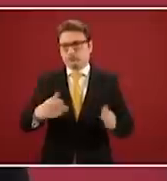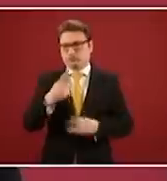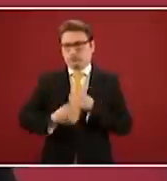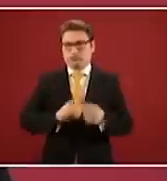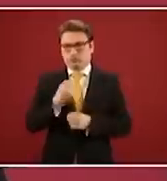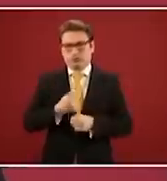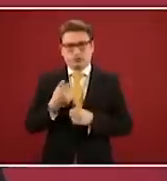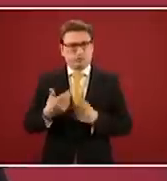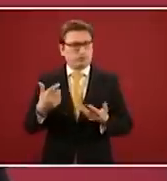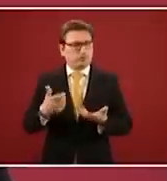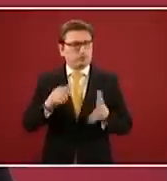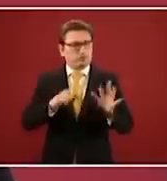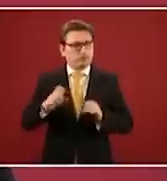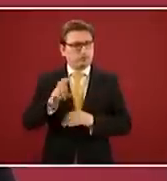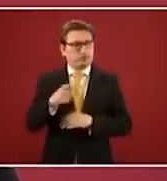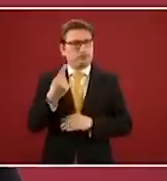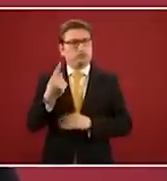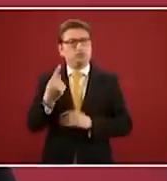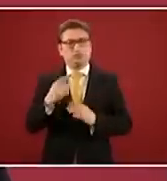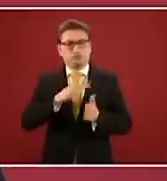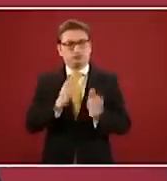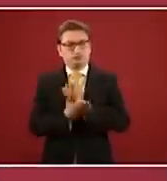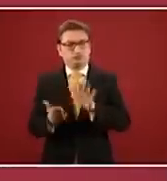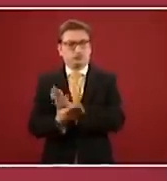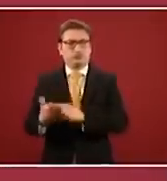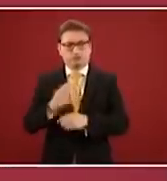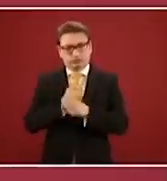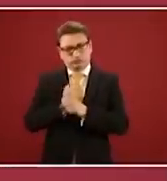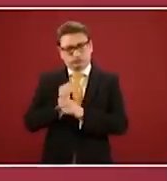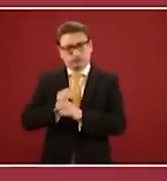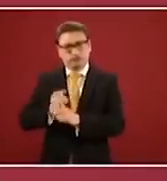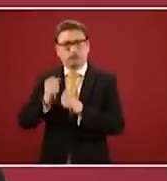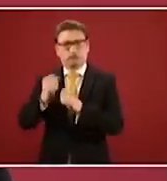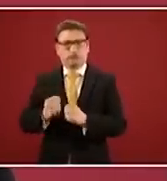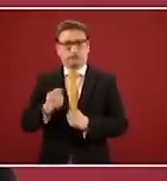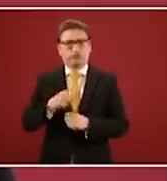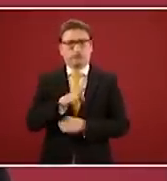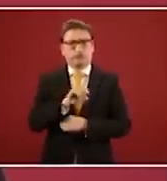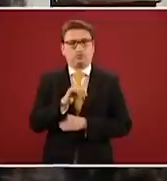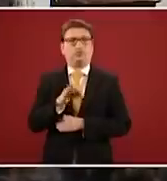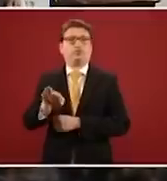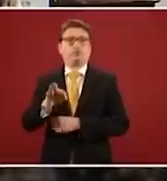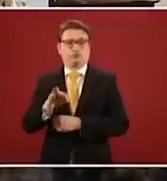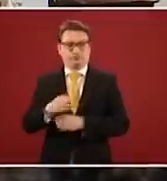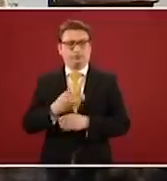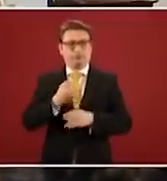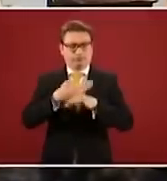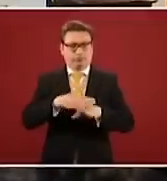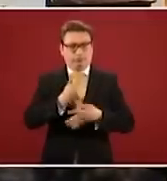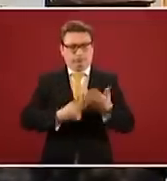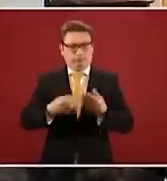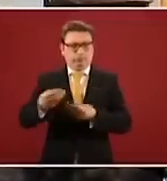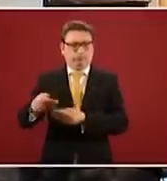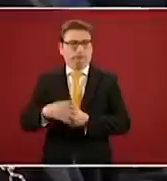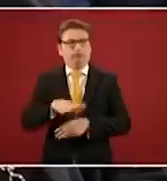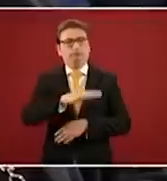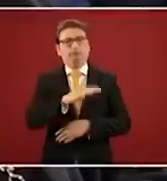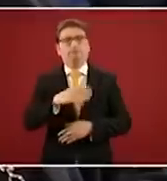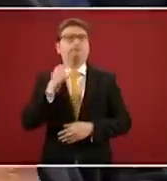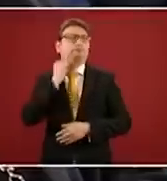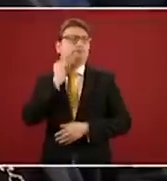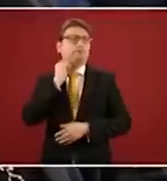Significa 631 carpetas de investigación fortalecidas con la investigación, con información financiera. ¿Y del senador Osorio Chong